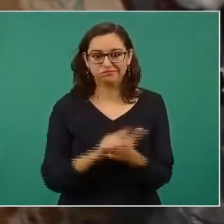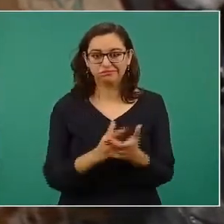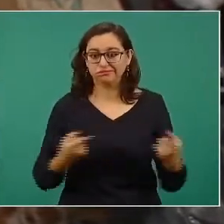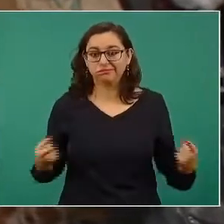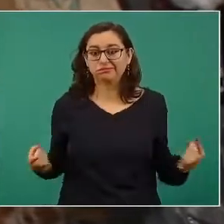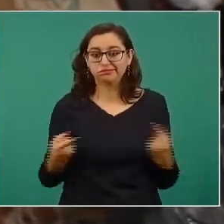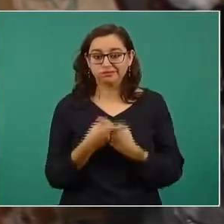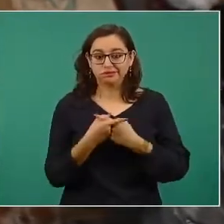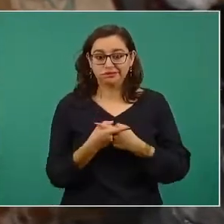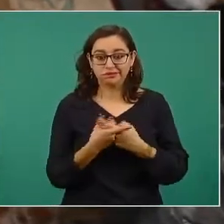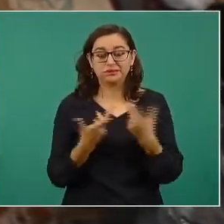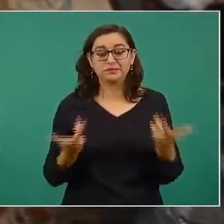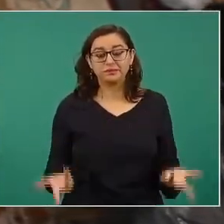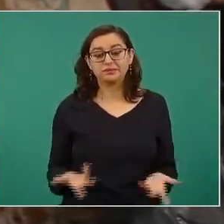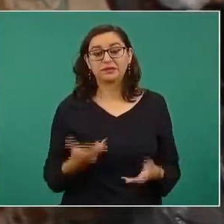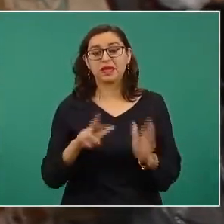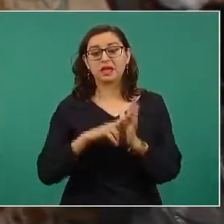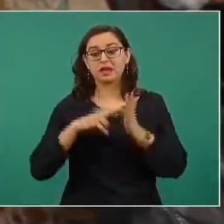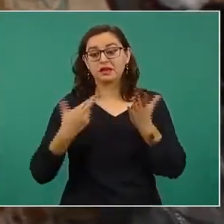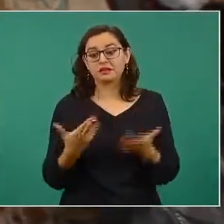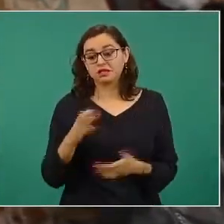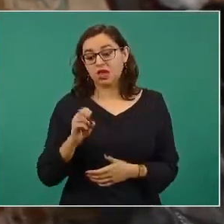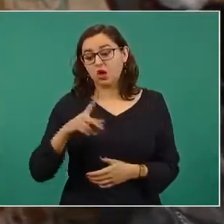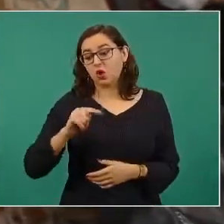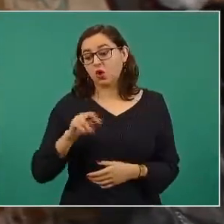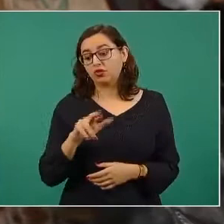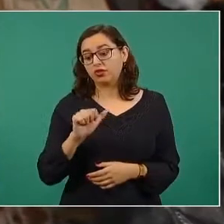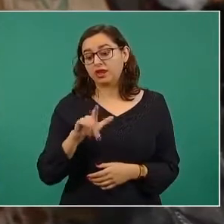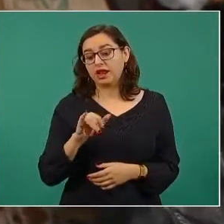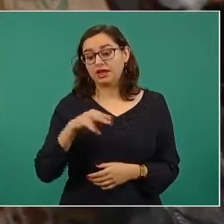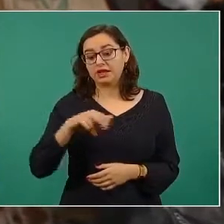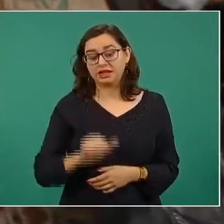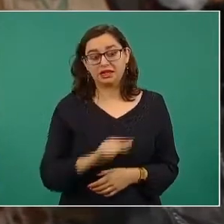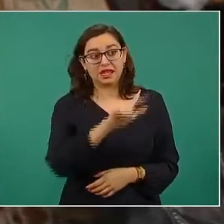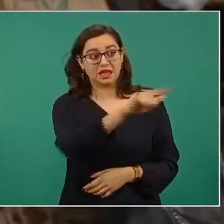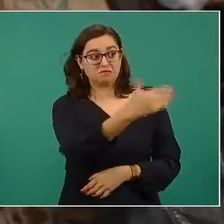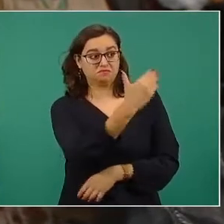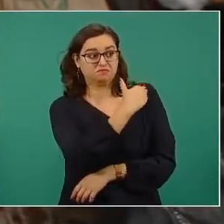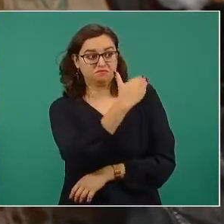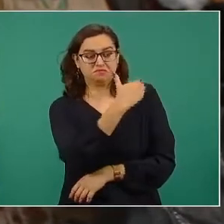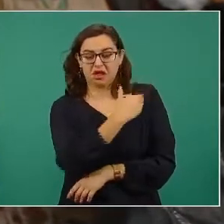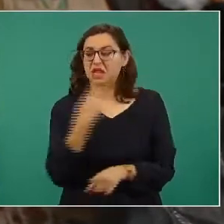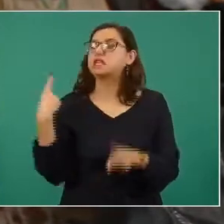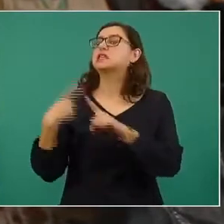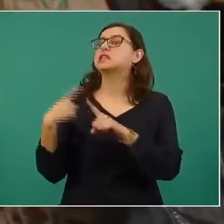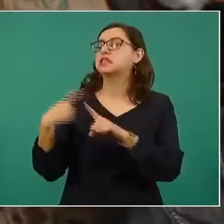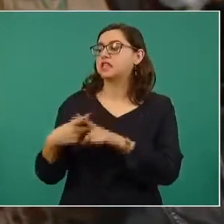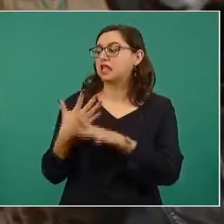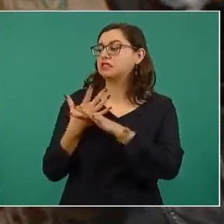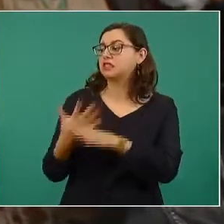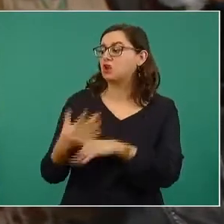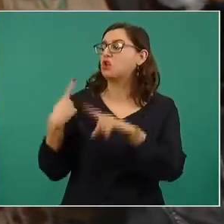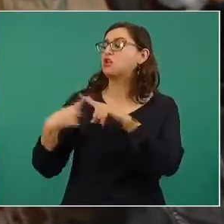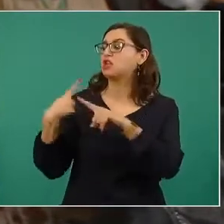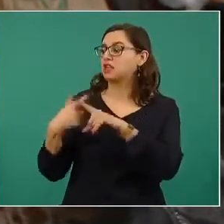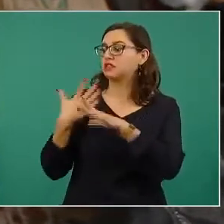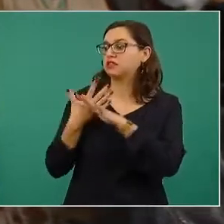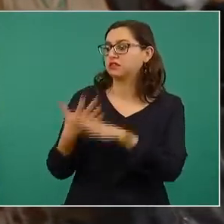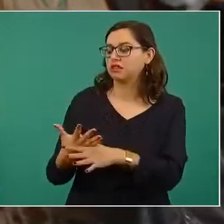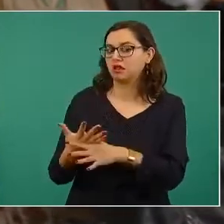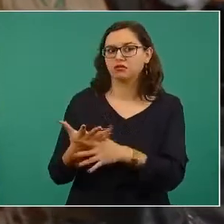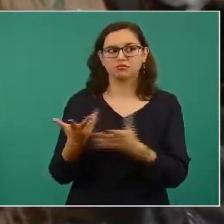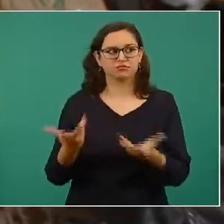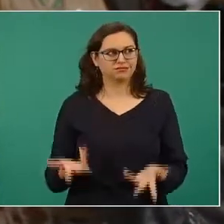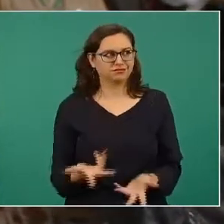pidió el Instituto de la Transparencia que reveláramos nuestras fuentes tiene que ver con ilegalidades que ha